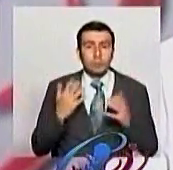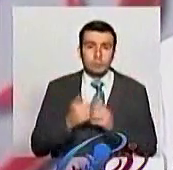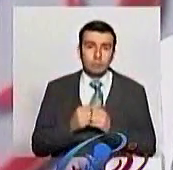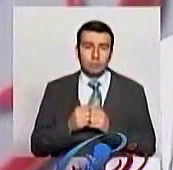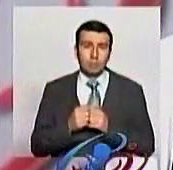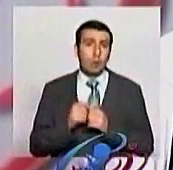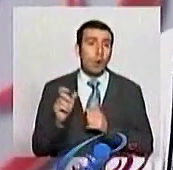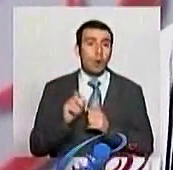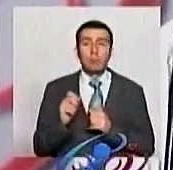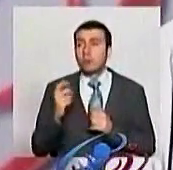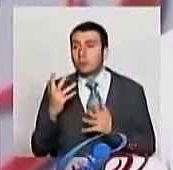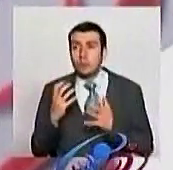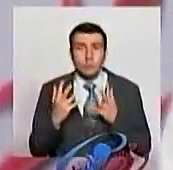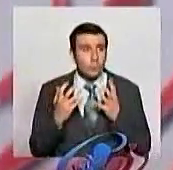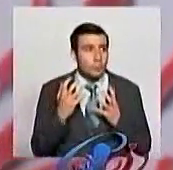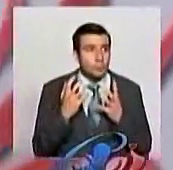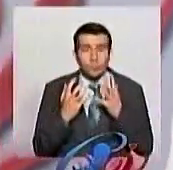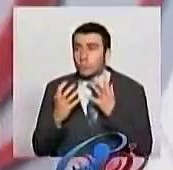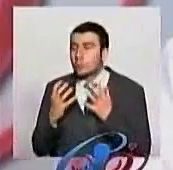enfermedad maníaca